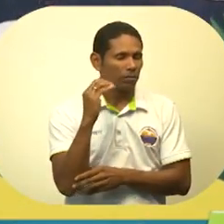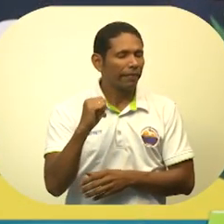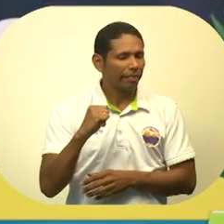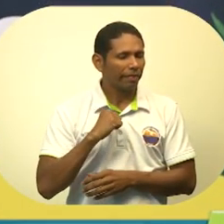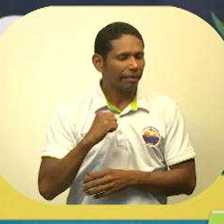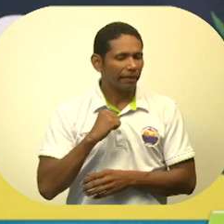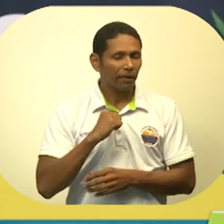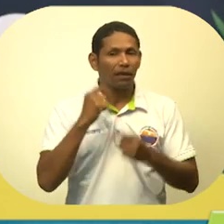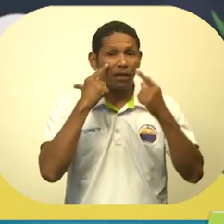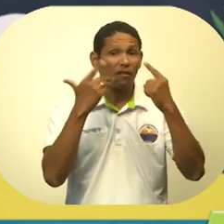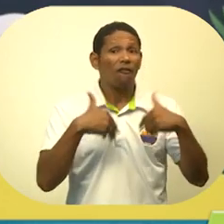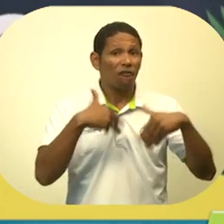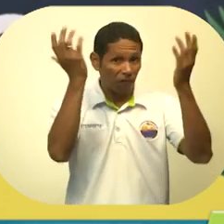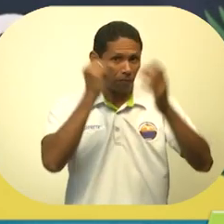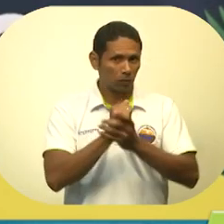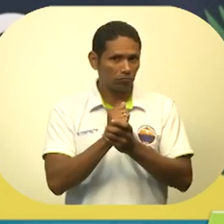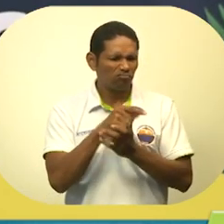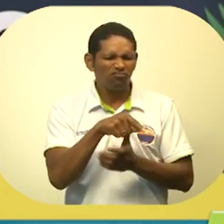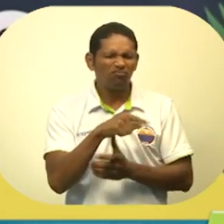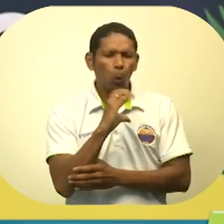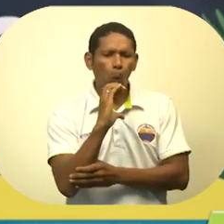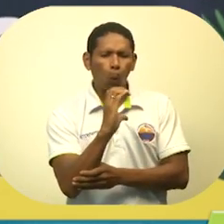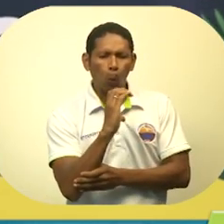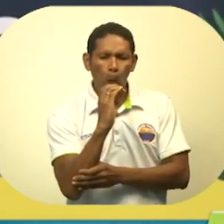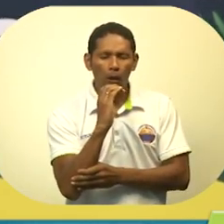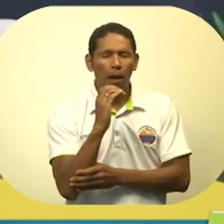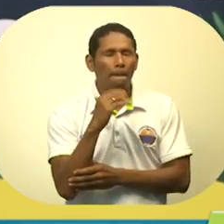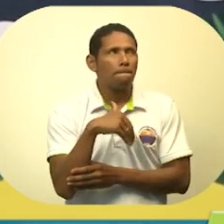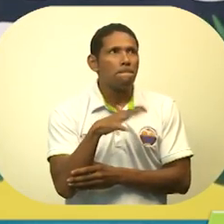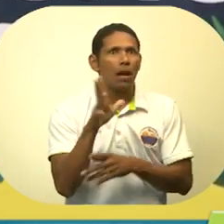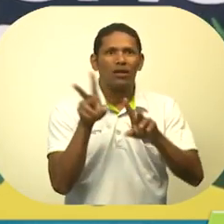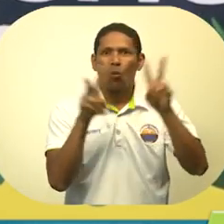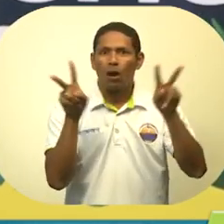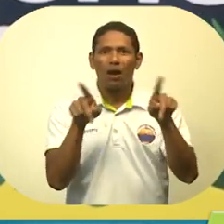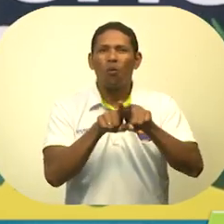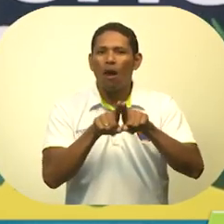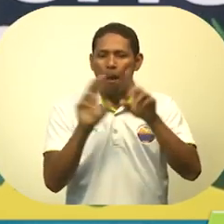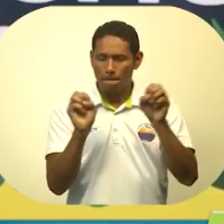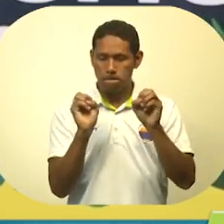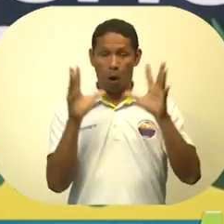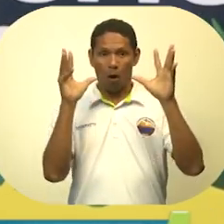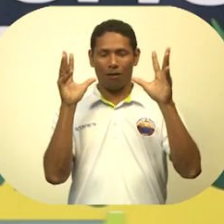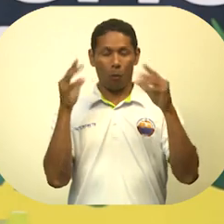una reputación de ser un lugar con mucha magia y